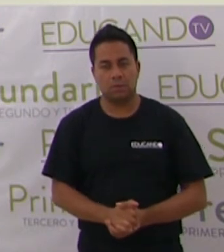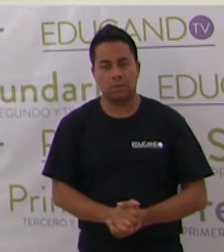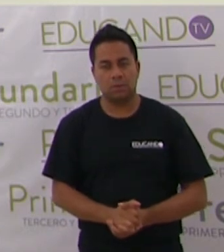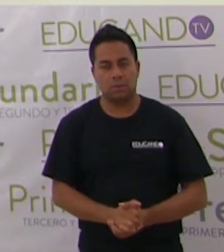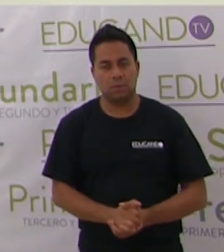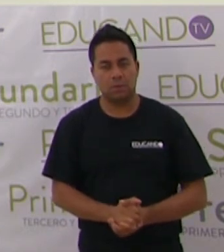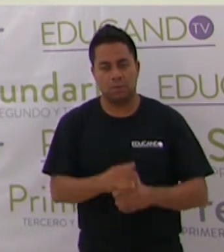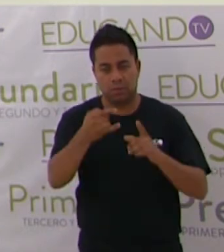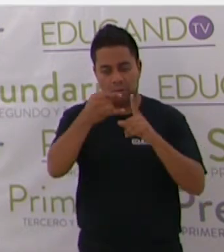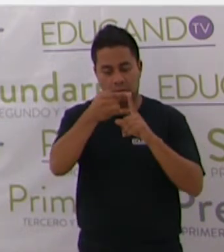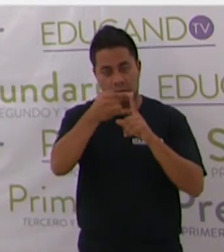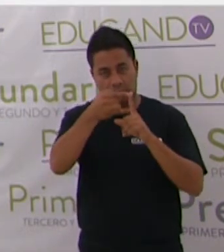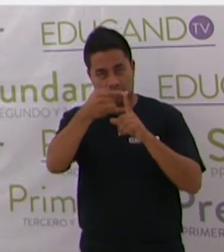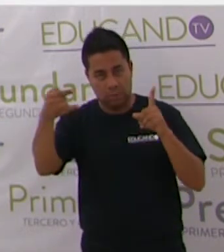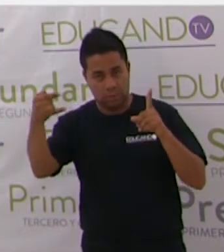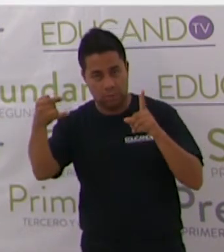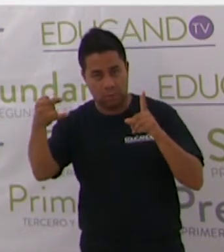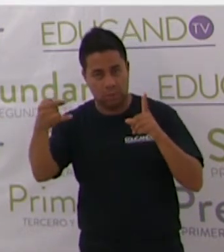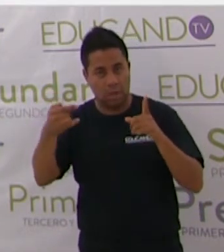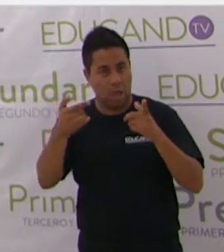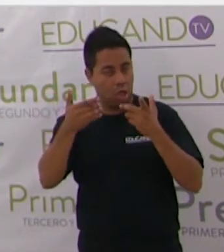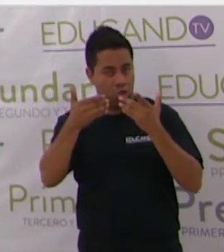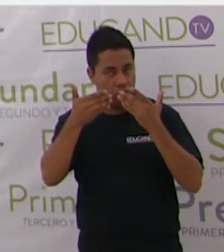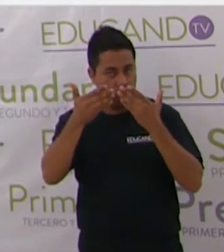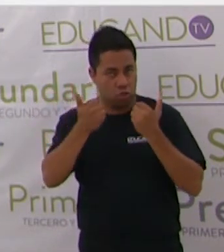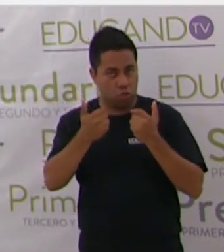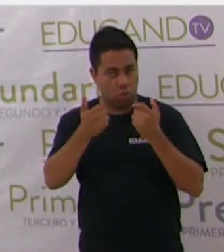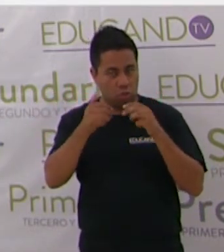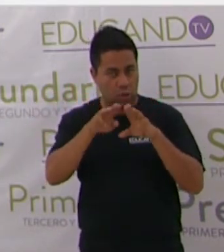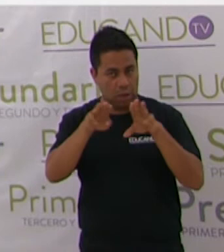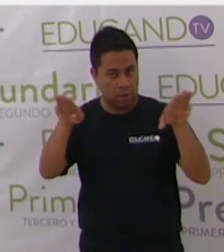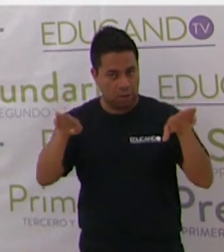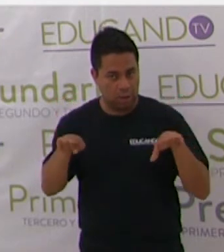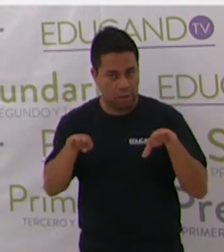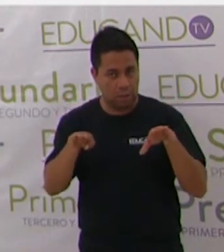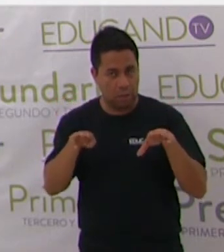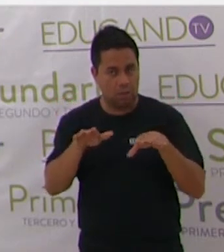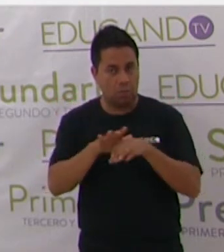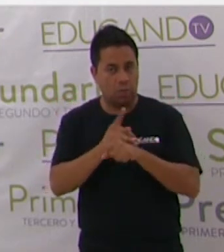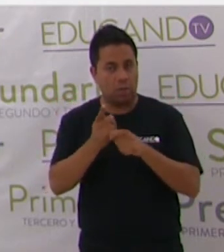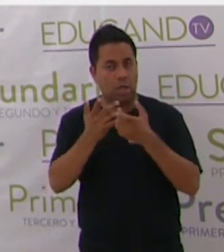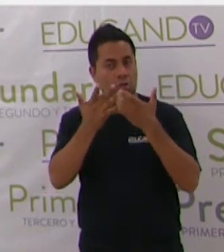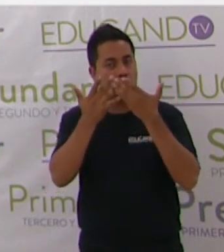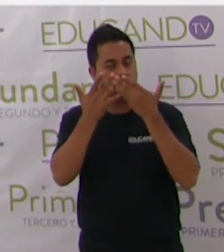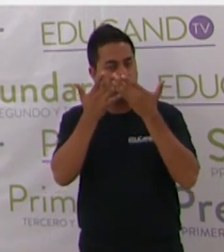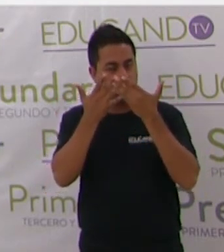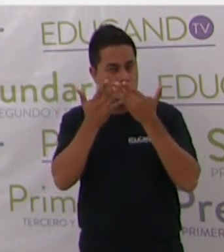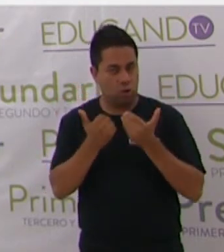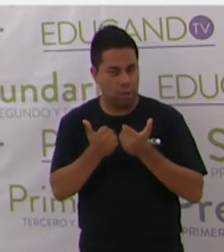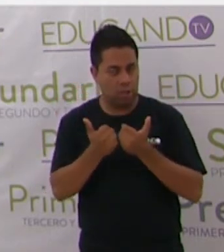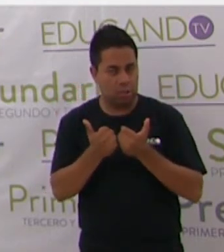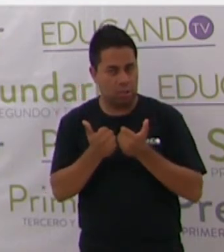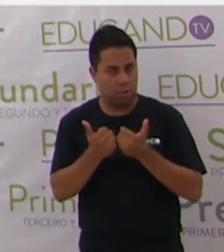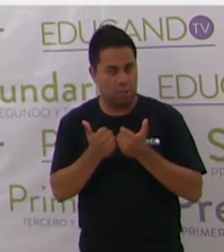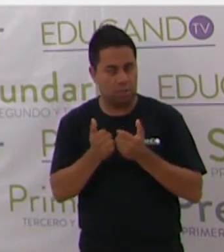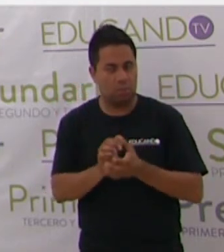El rectángulo no tiene estas medidas porque no está